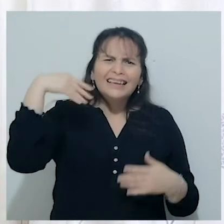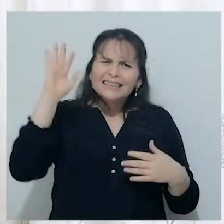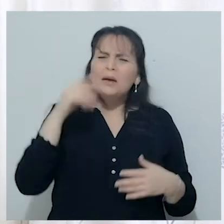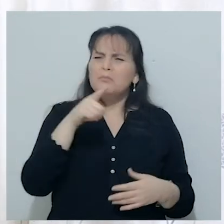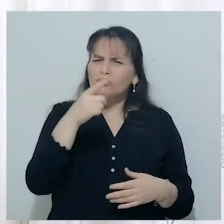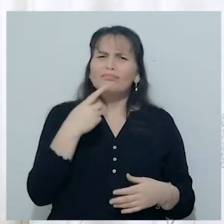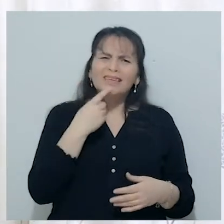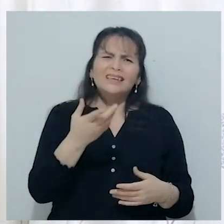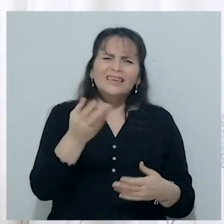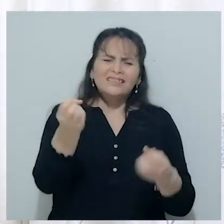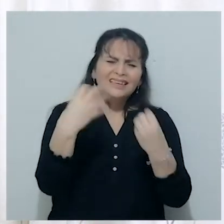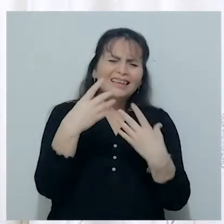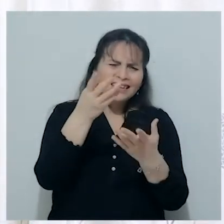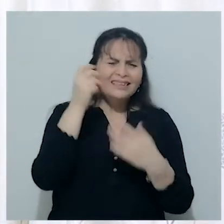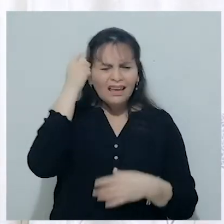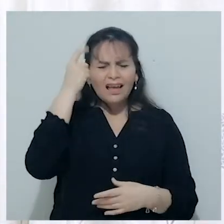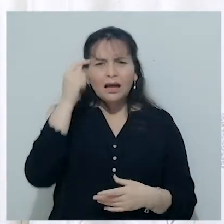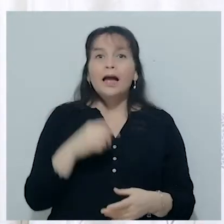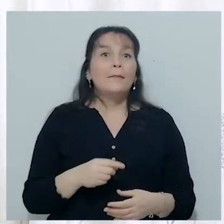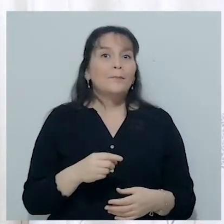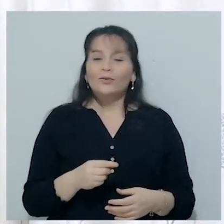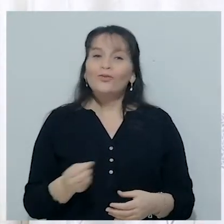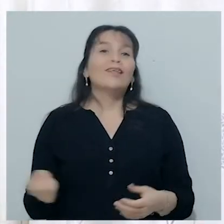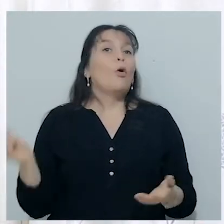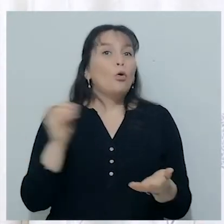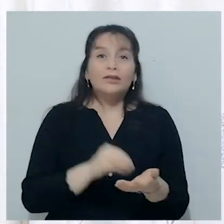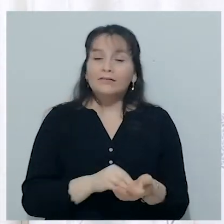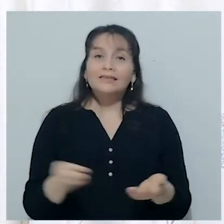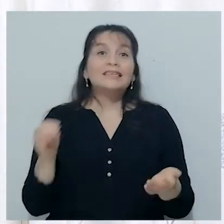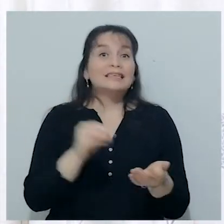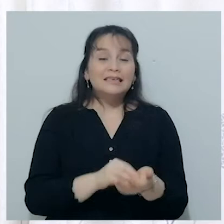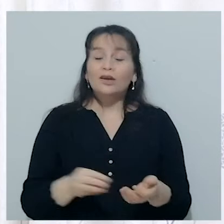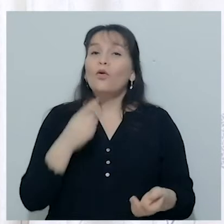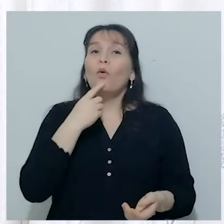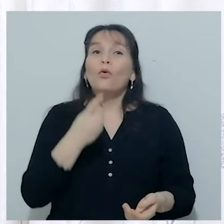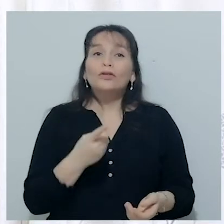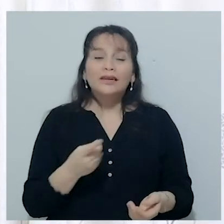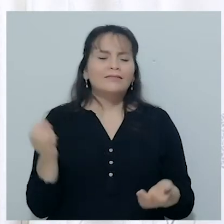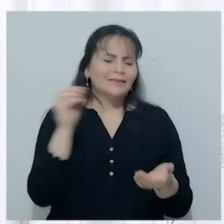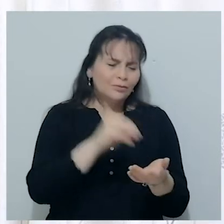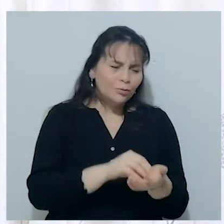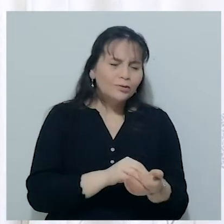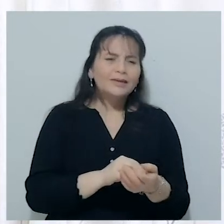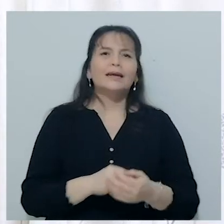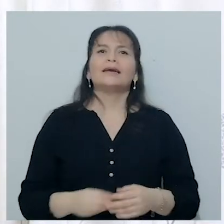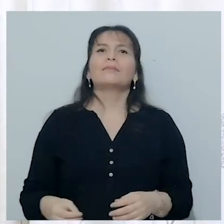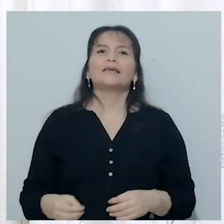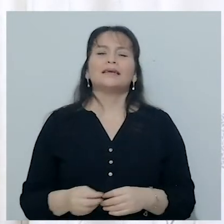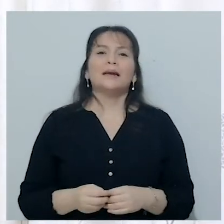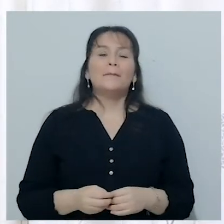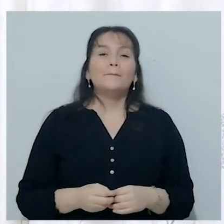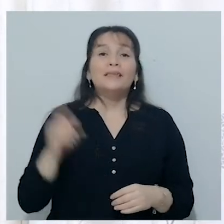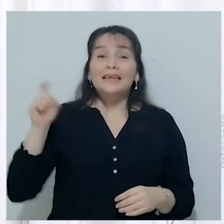dijiste. Insista hasta que aprendan, hasta que se graben lo que usted está diciendo. Necesitamos